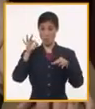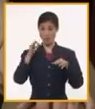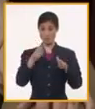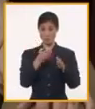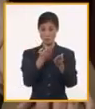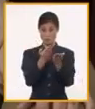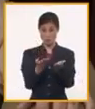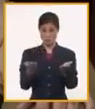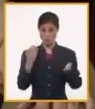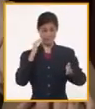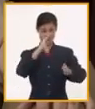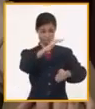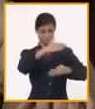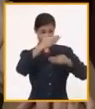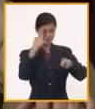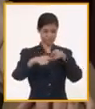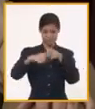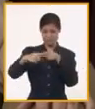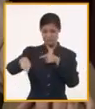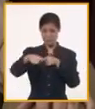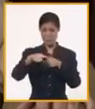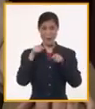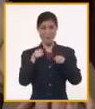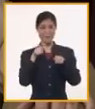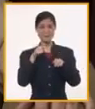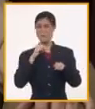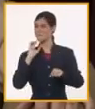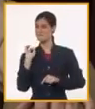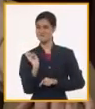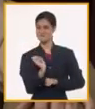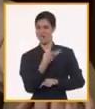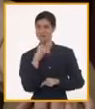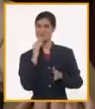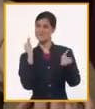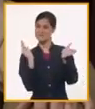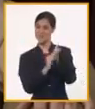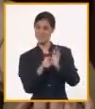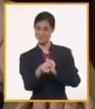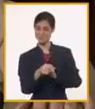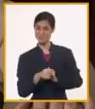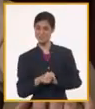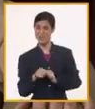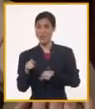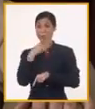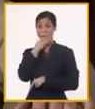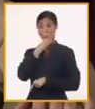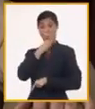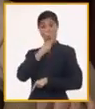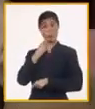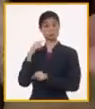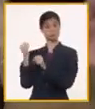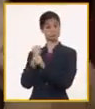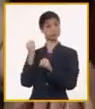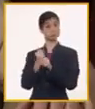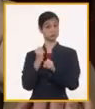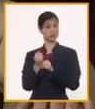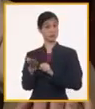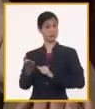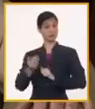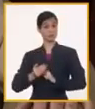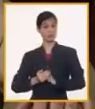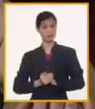Y esto y lo otro. Han ido a ver un hombre que es un hombre trabajador, un joven ahora doctor, que